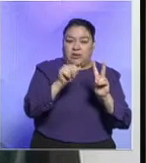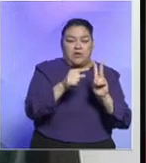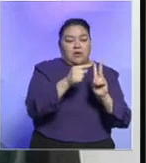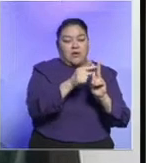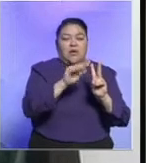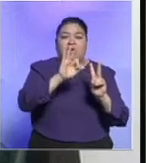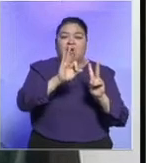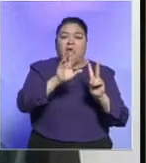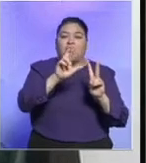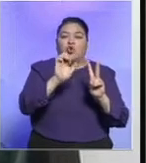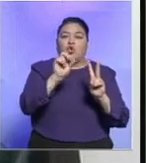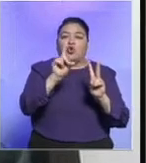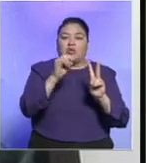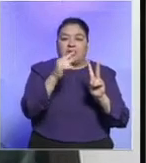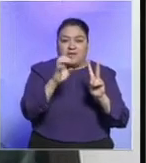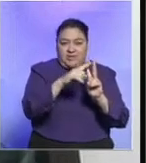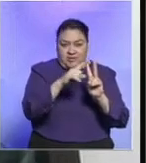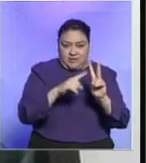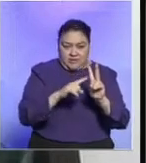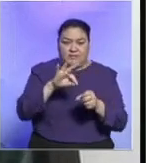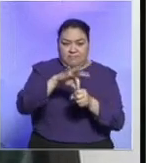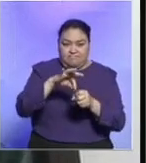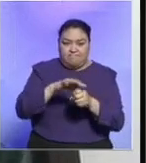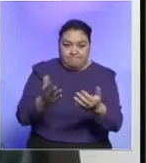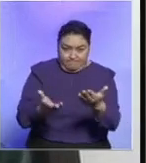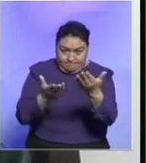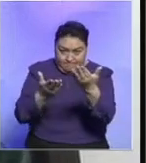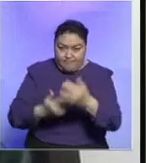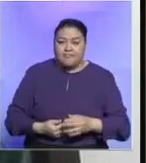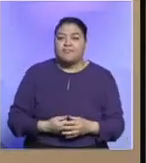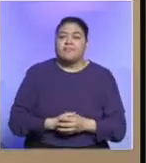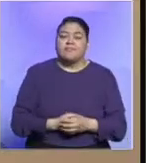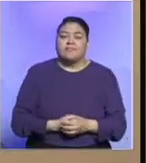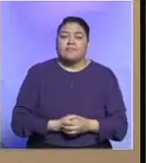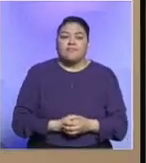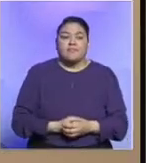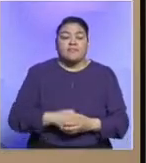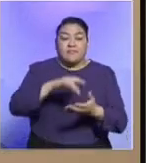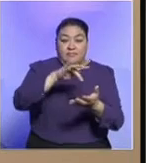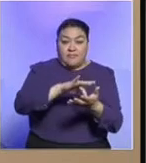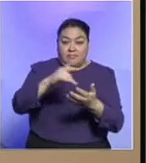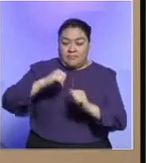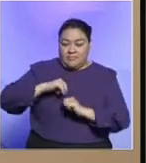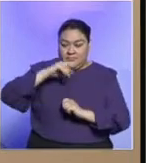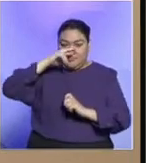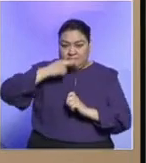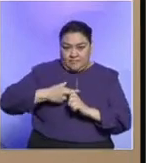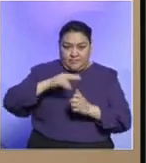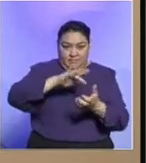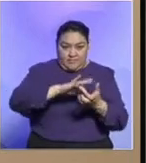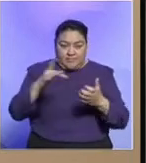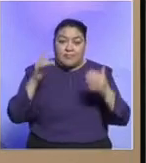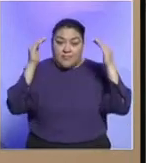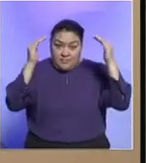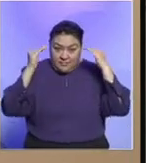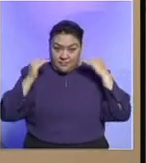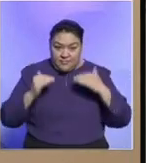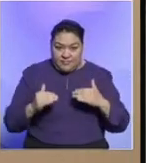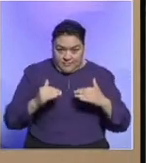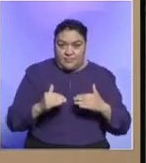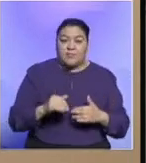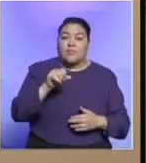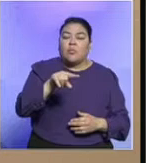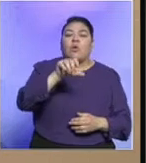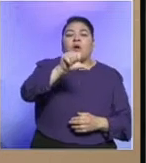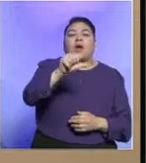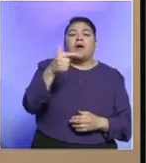México volvió a ganar. Recordemos que la presidenta del Poder Judicial quería tumbar la reforma al